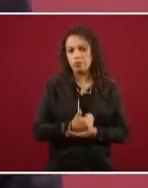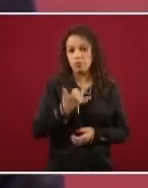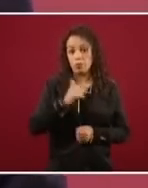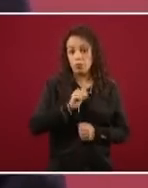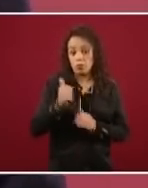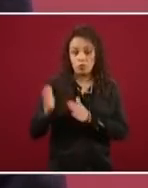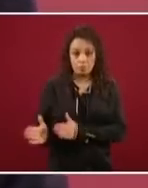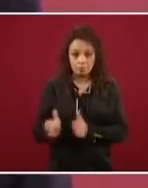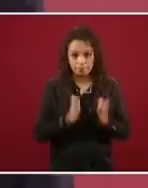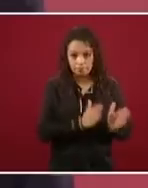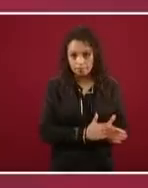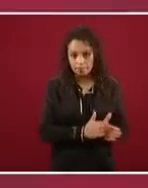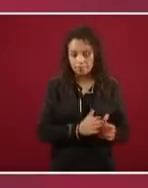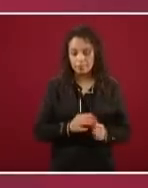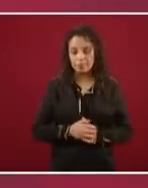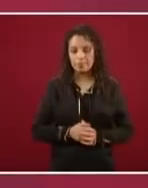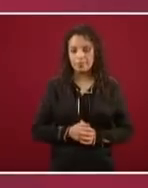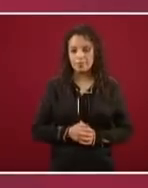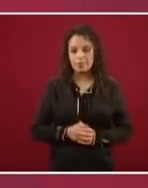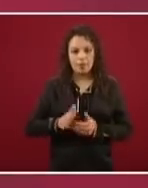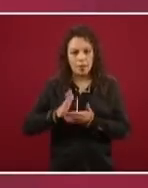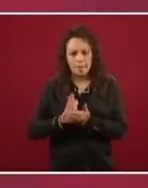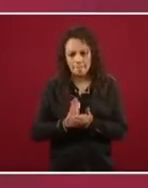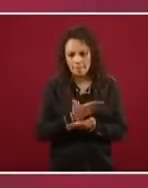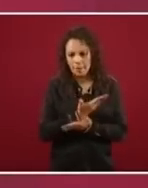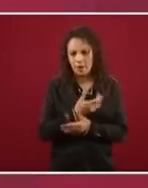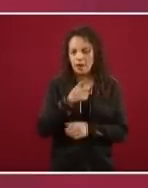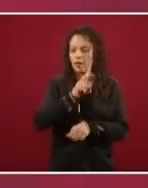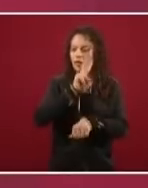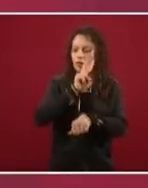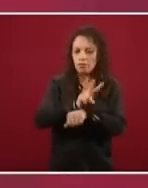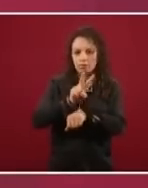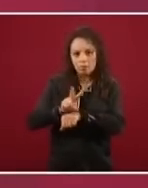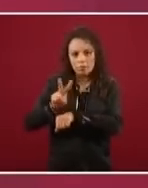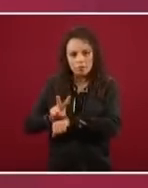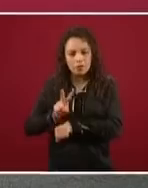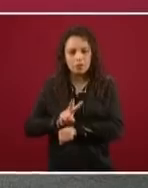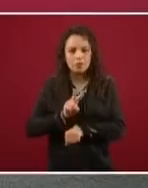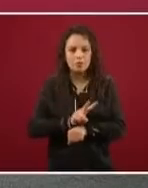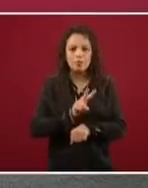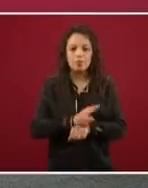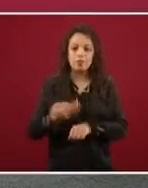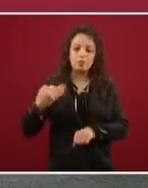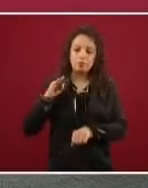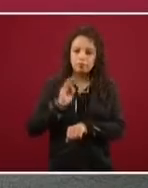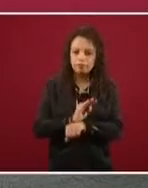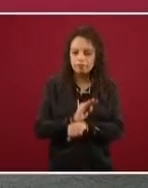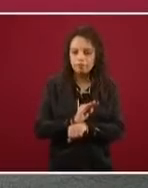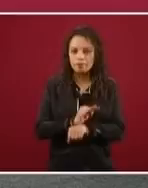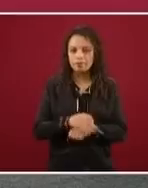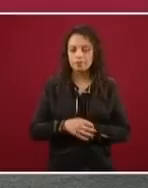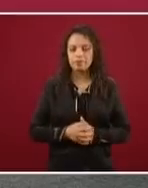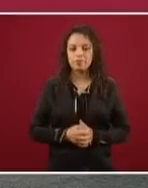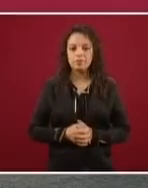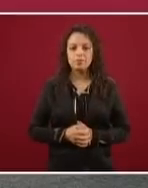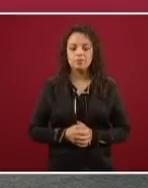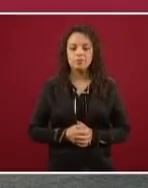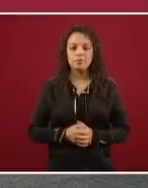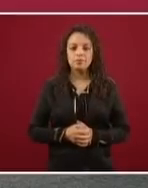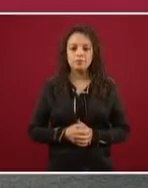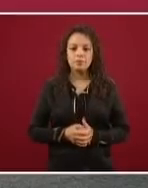la parte de la vigilancia de la protección que tiene que